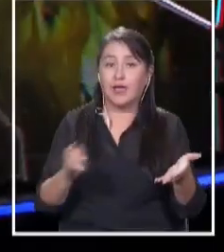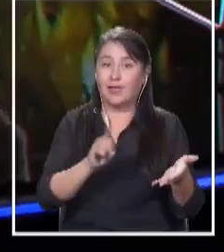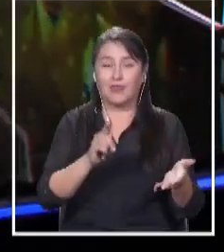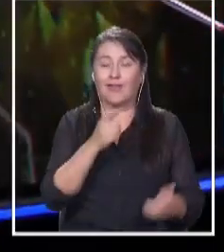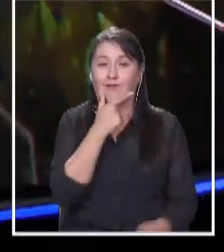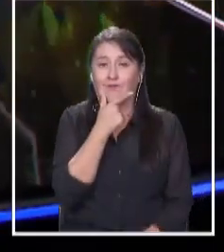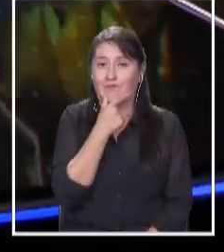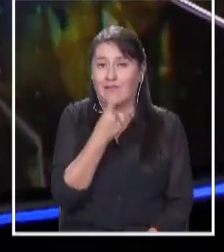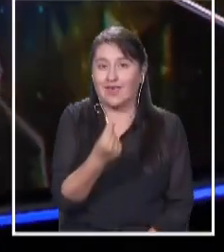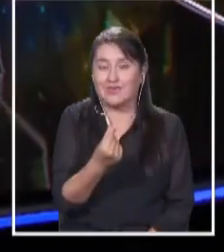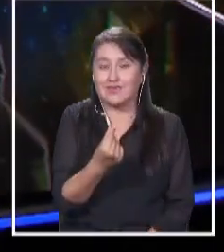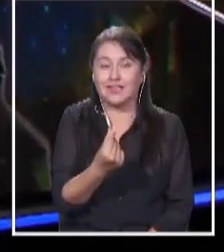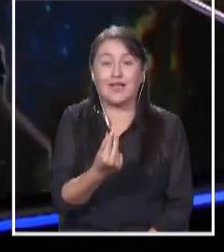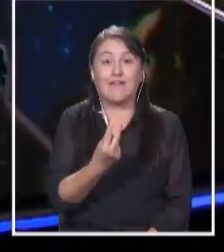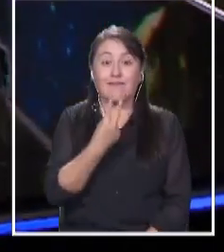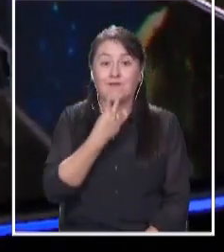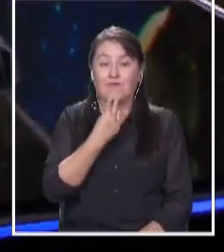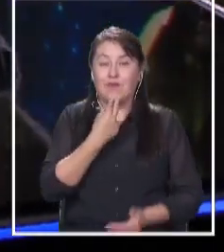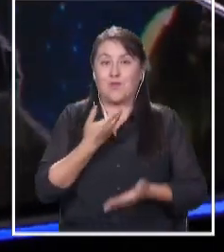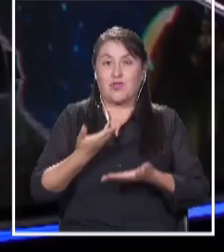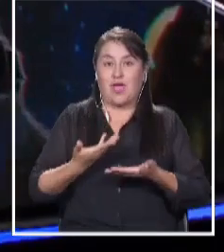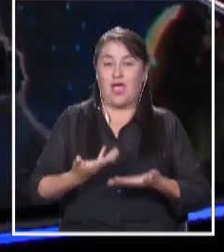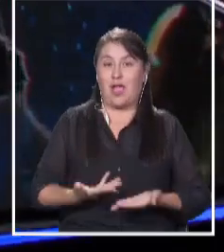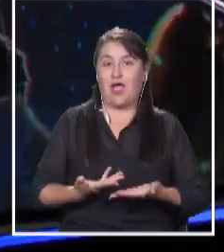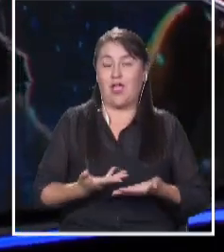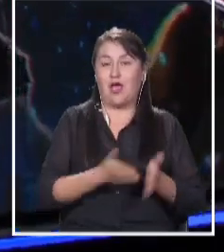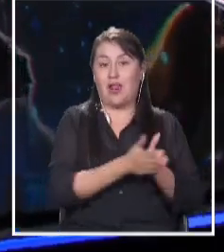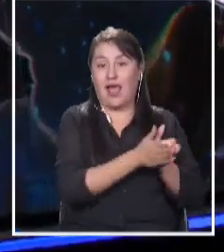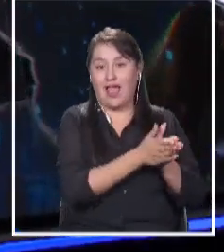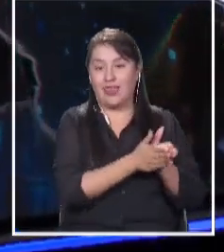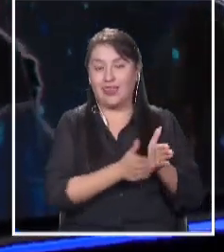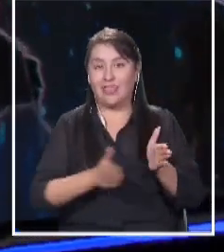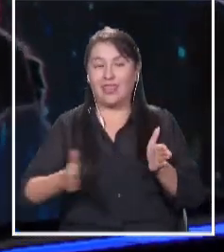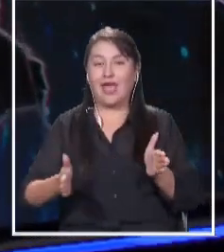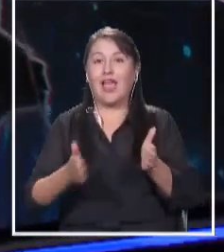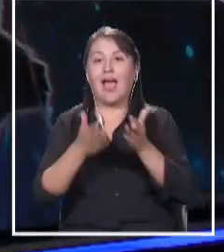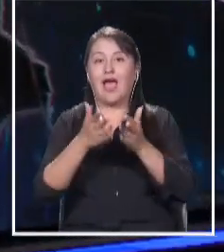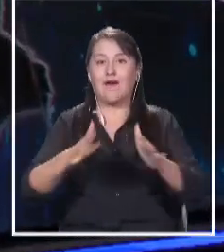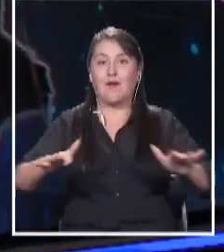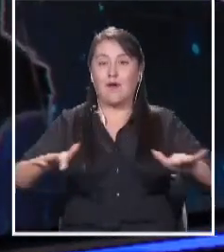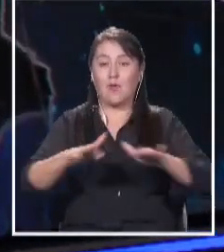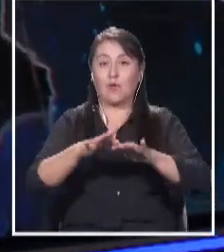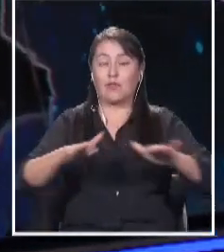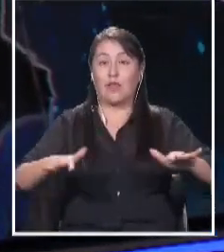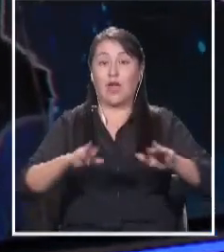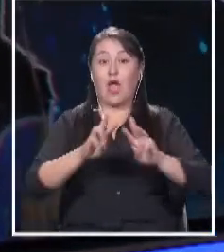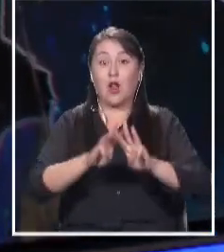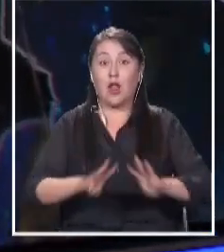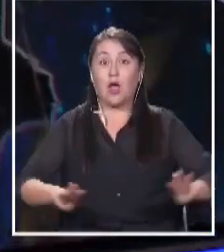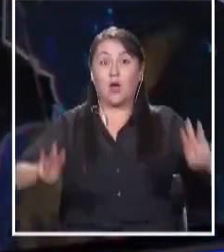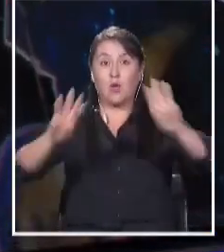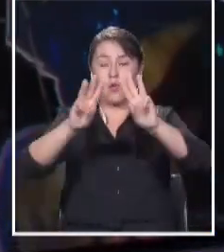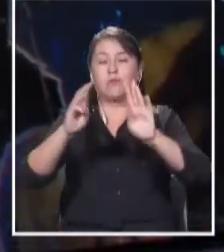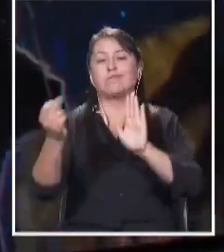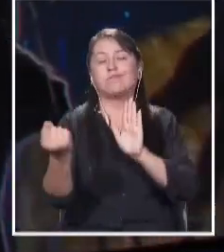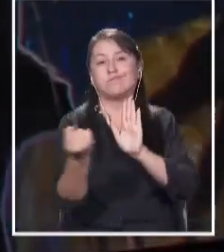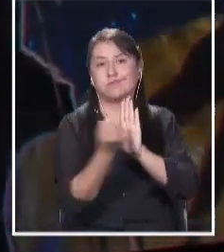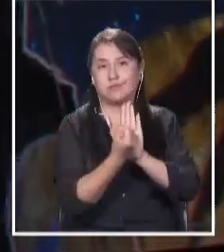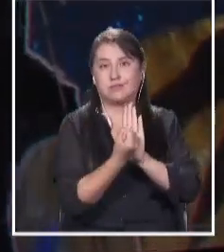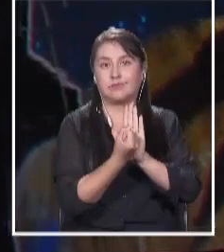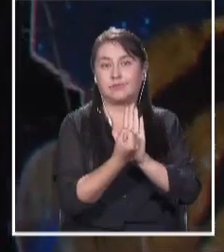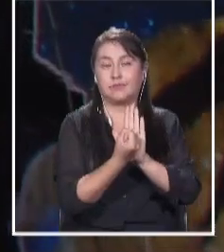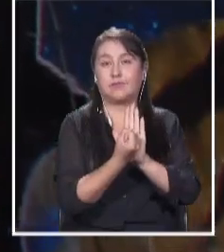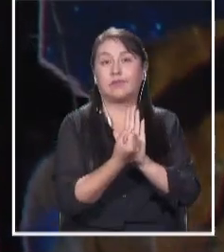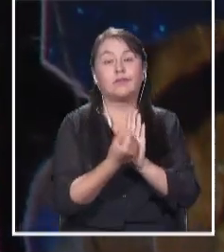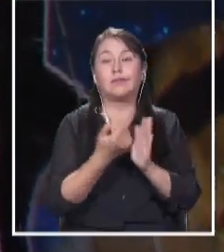fácil. Vivimos actualmente en la década de los océanos, pronunciado por Naciones Unidas, y eso habla justamente